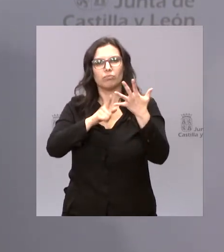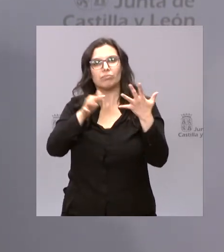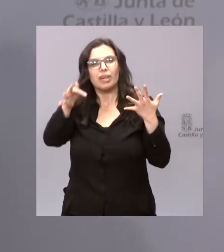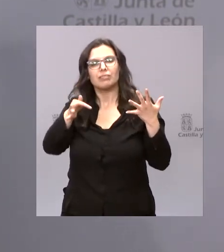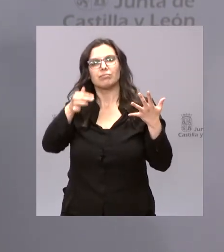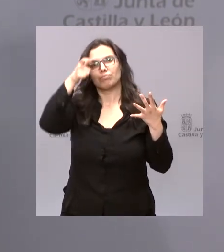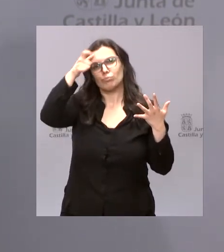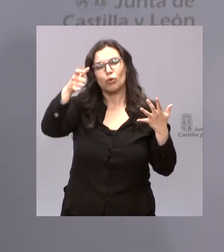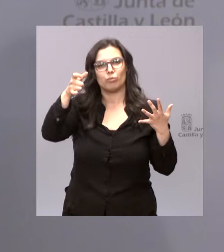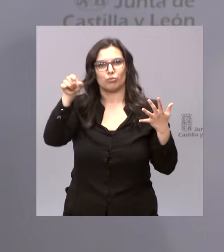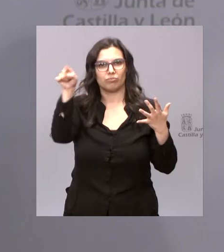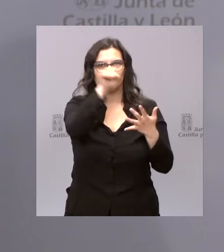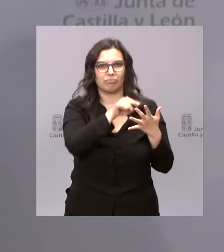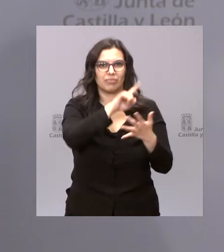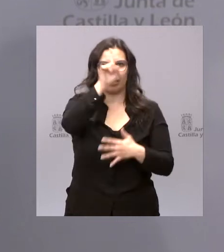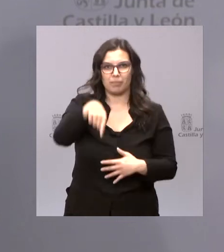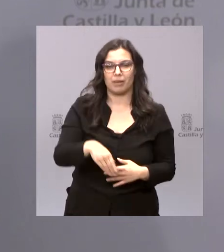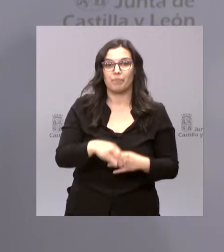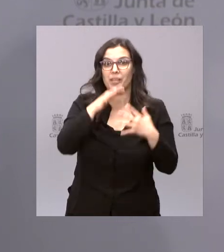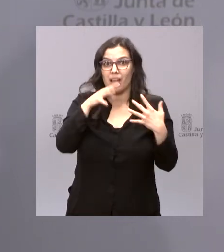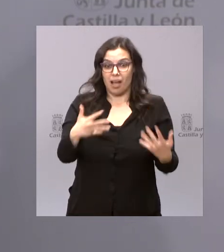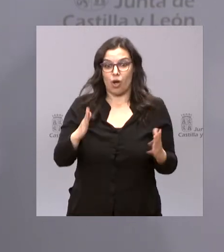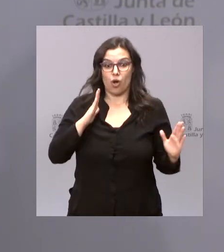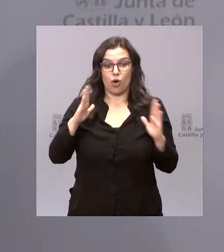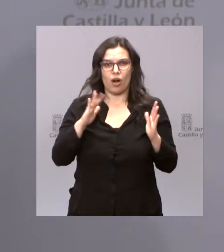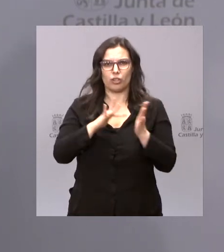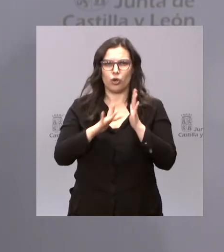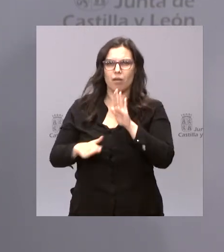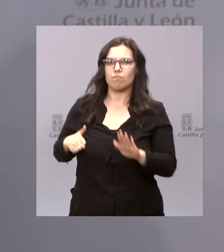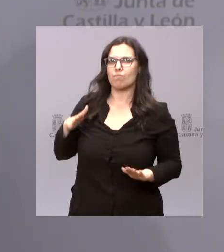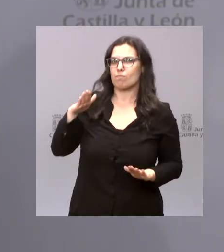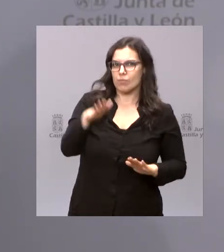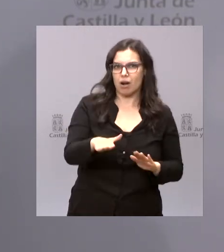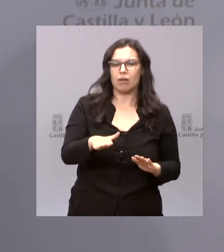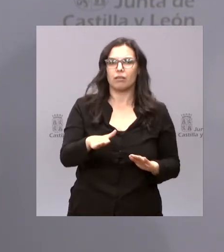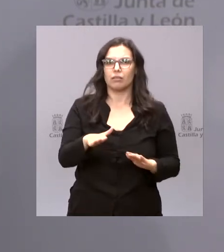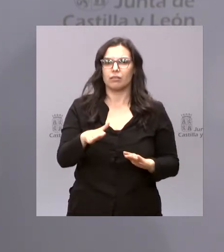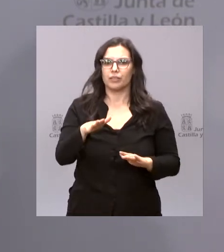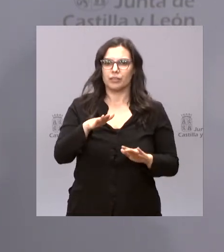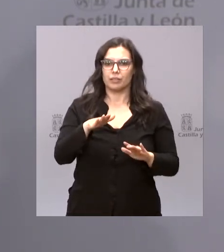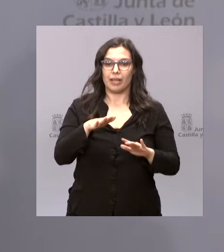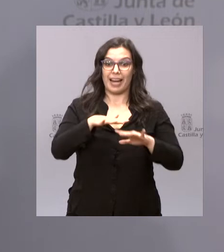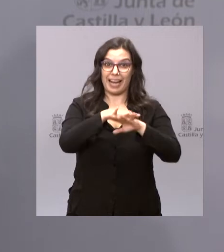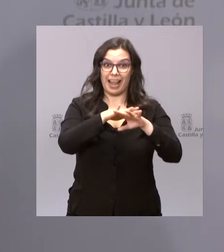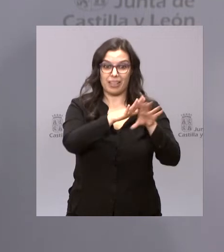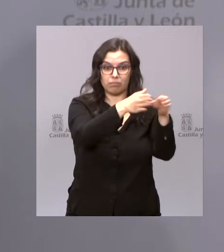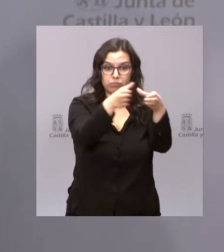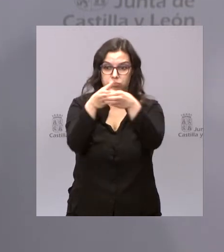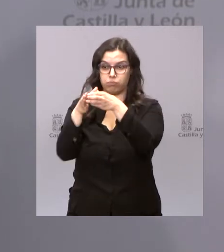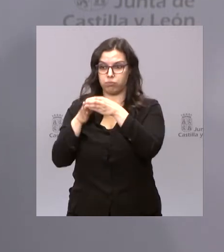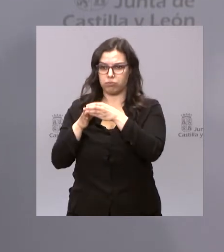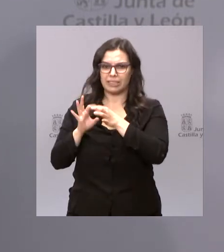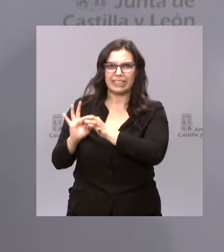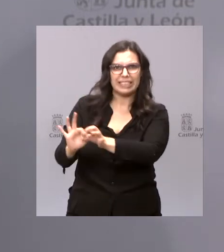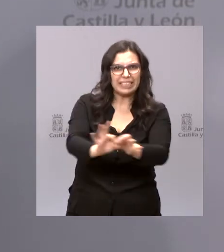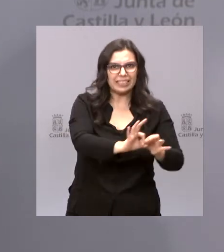rural. Ahora es el momento de dar un paso más, de avanzar en la conexión de estas redes y de demostrar